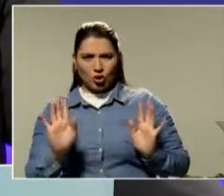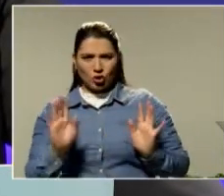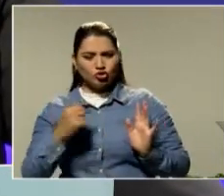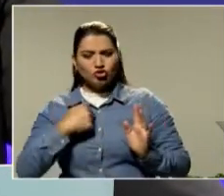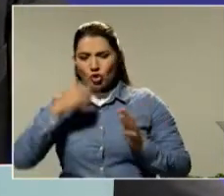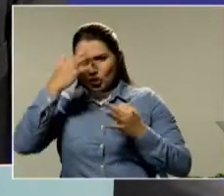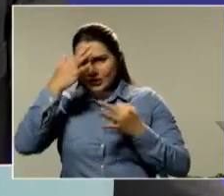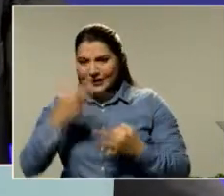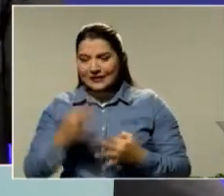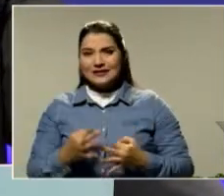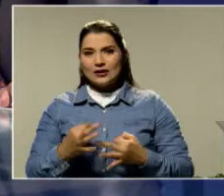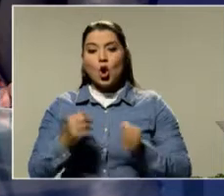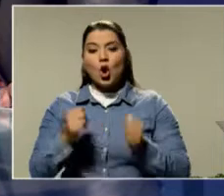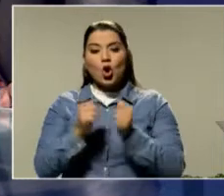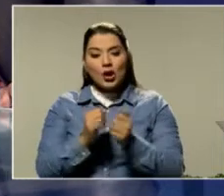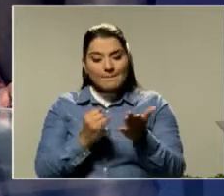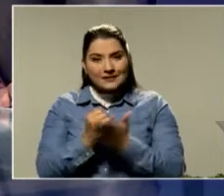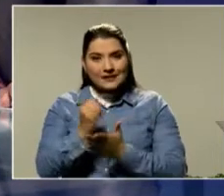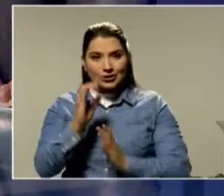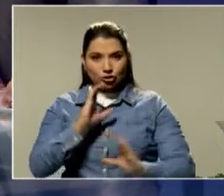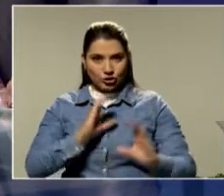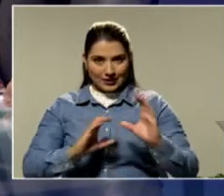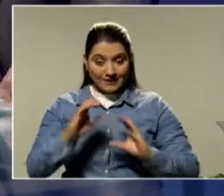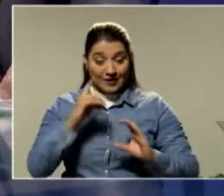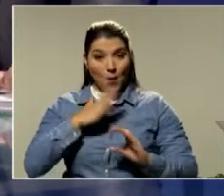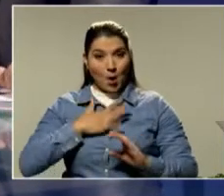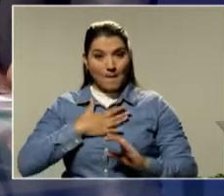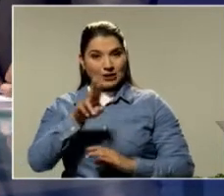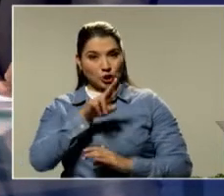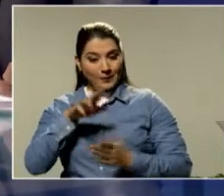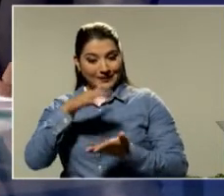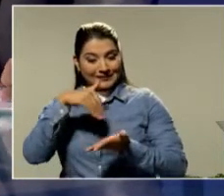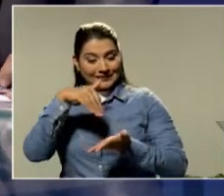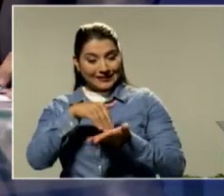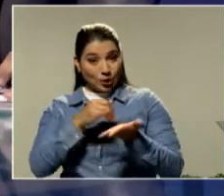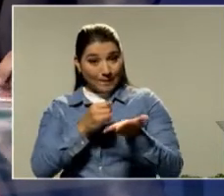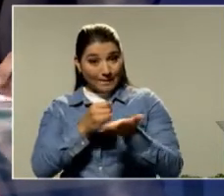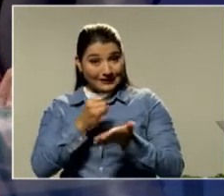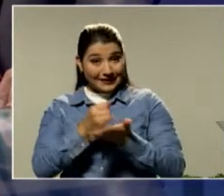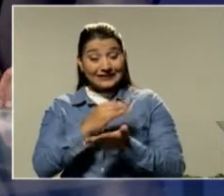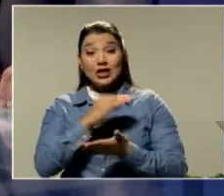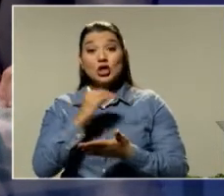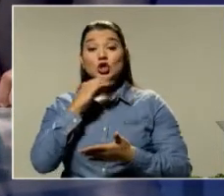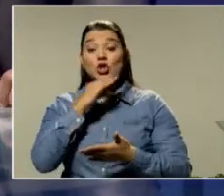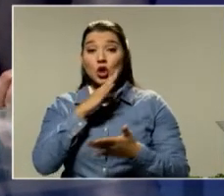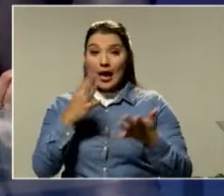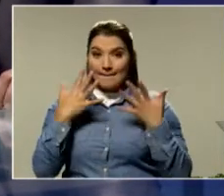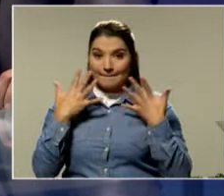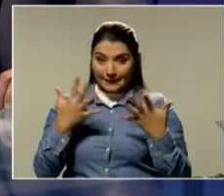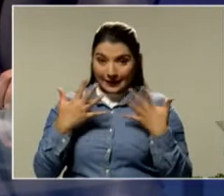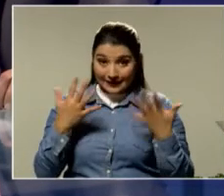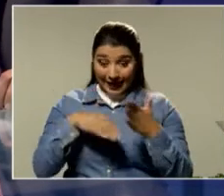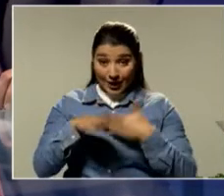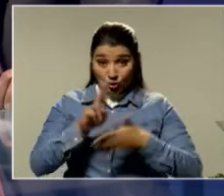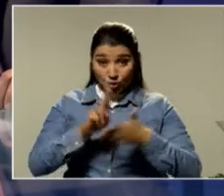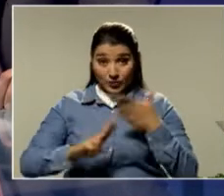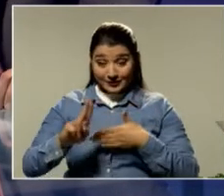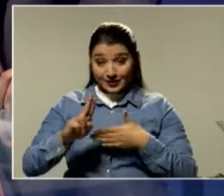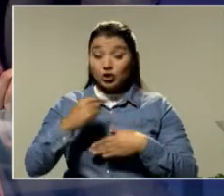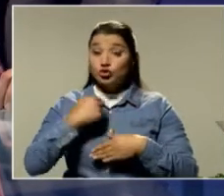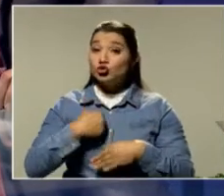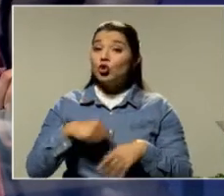en criterios científicos de mis compañeros del Centro de Investigación y Contaminación Ambiental. Tuve una conversación,